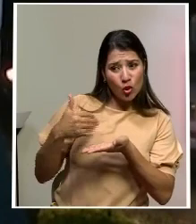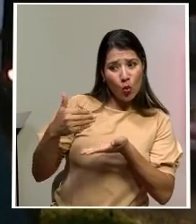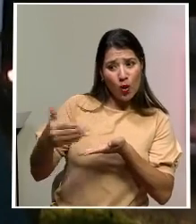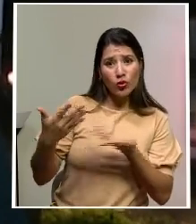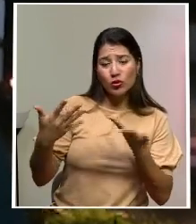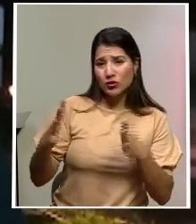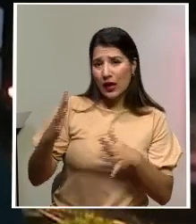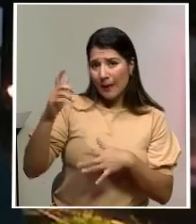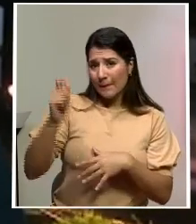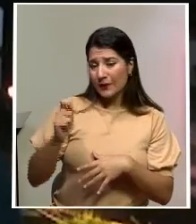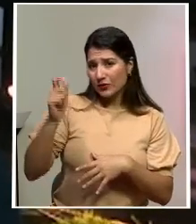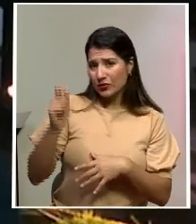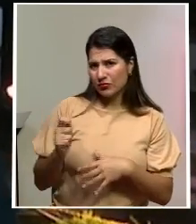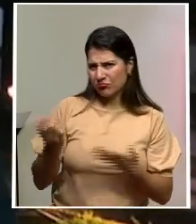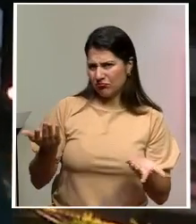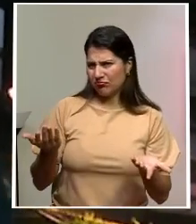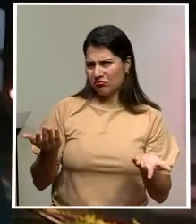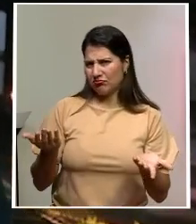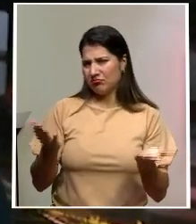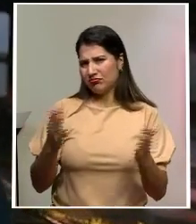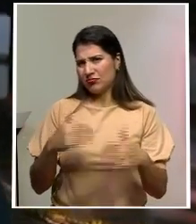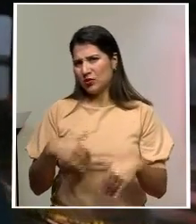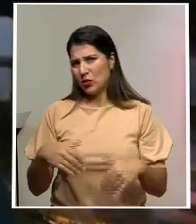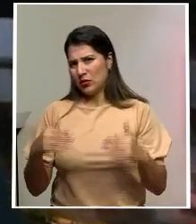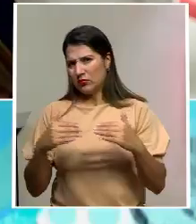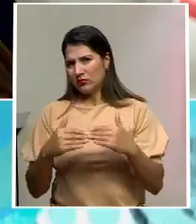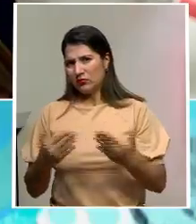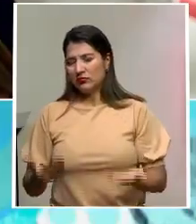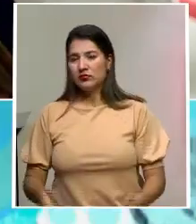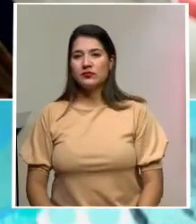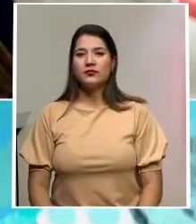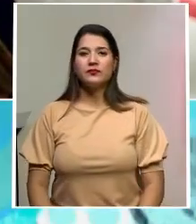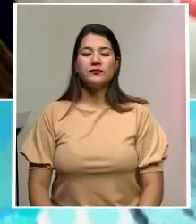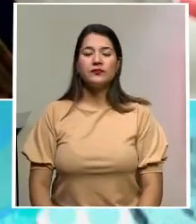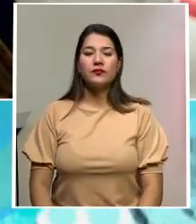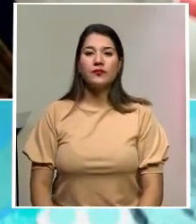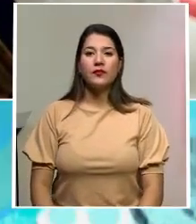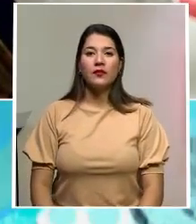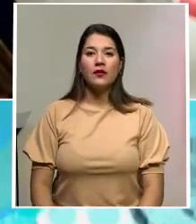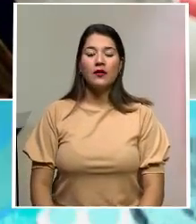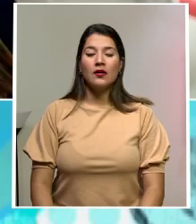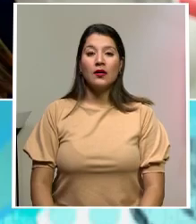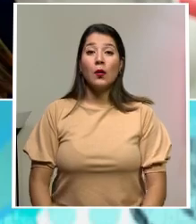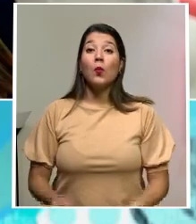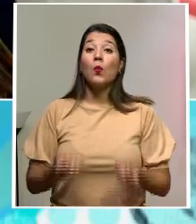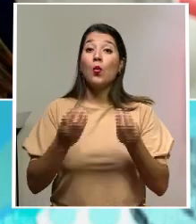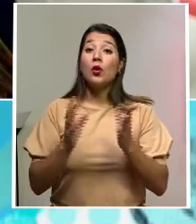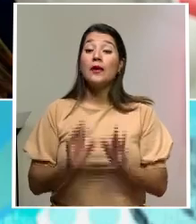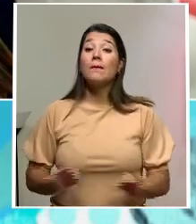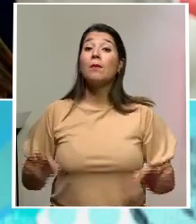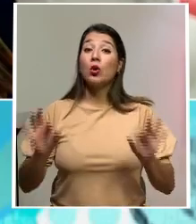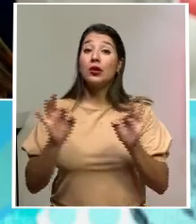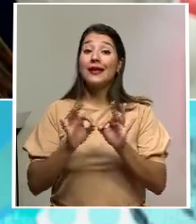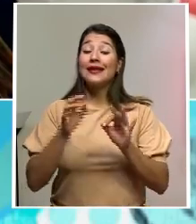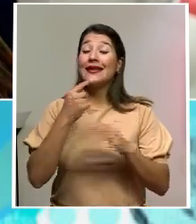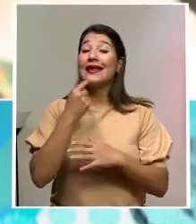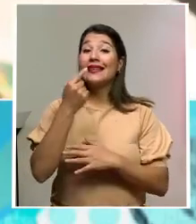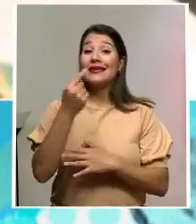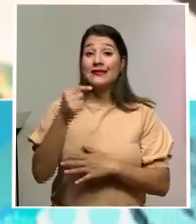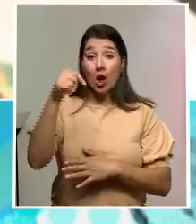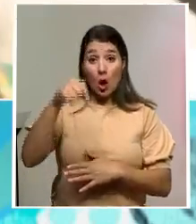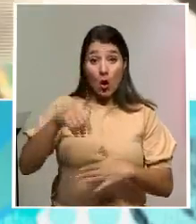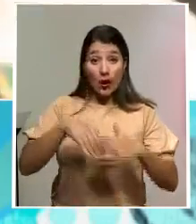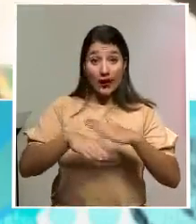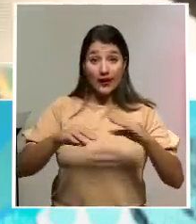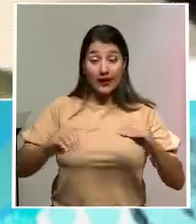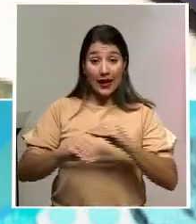no es conveniente. Es importante mencionar también que en horas de la